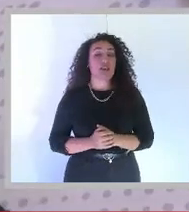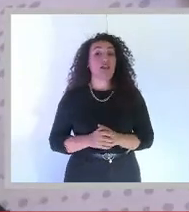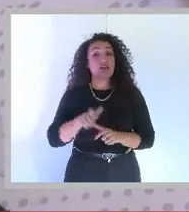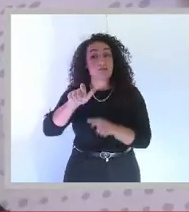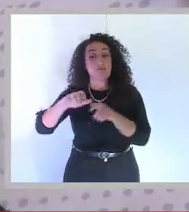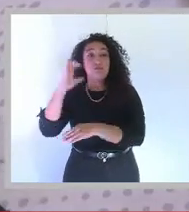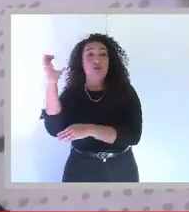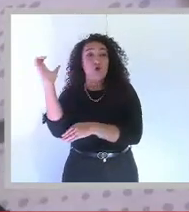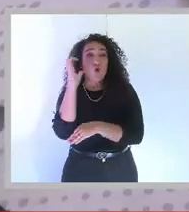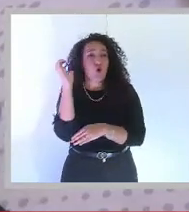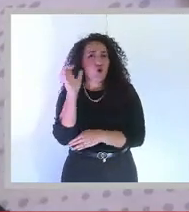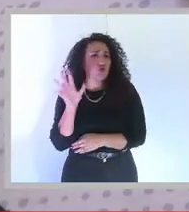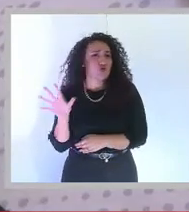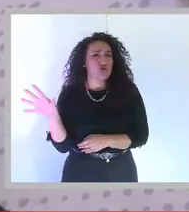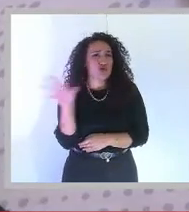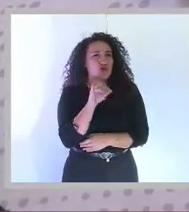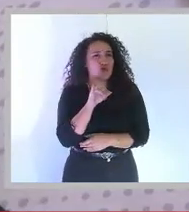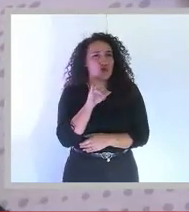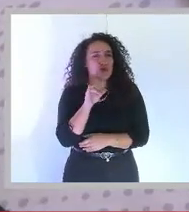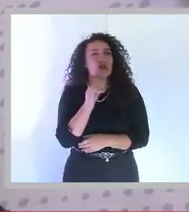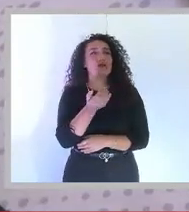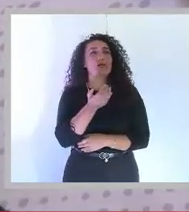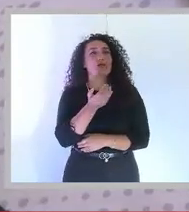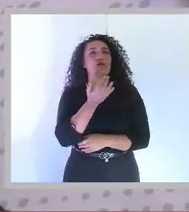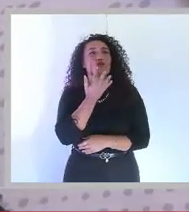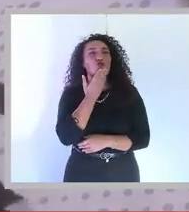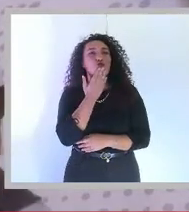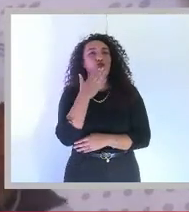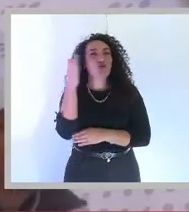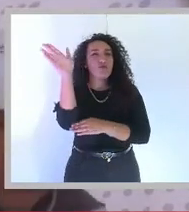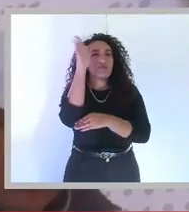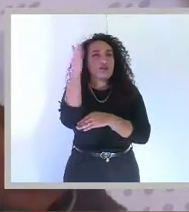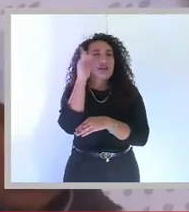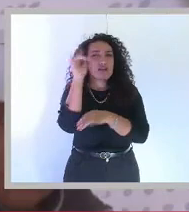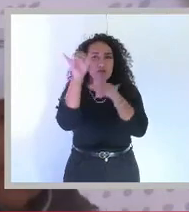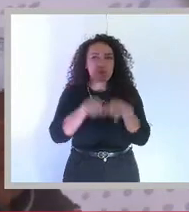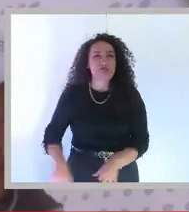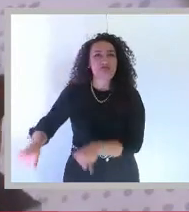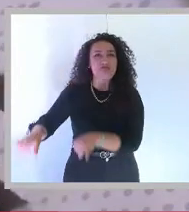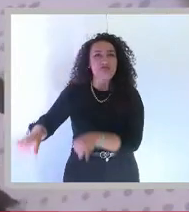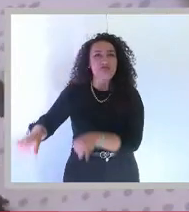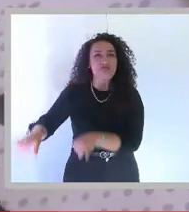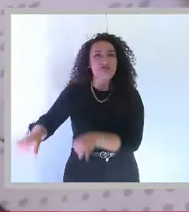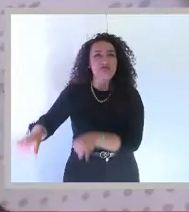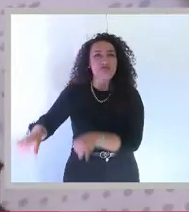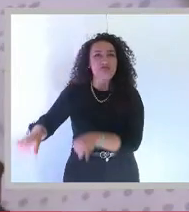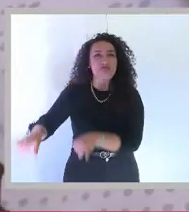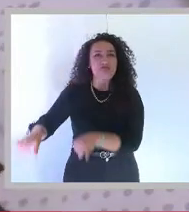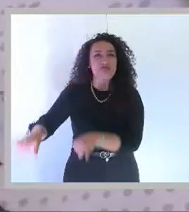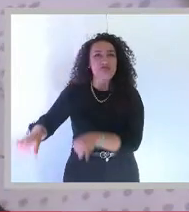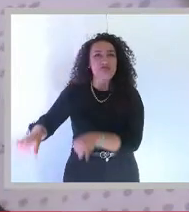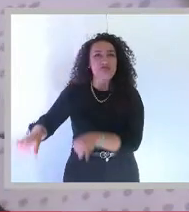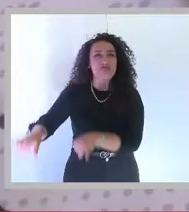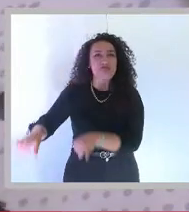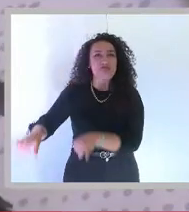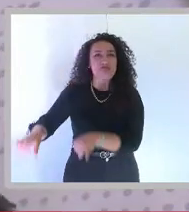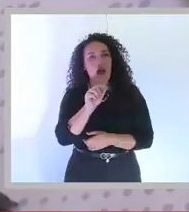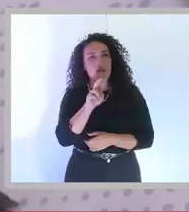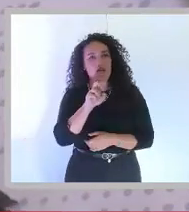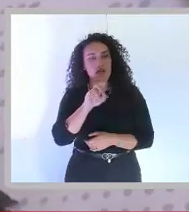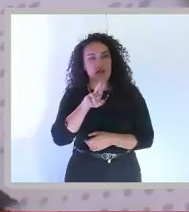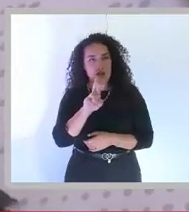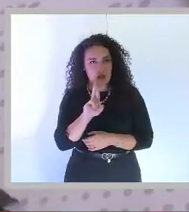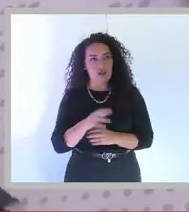colombianos, todos somos una misma bandera. Aquí está el padre Javier Giraldo también. Pero como vamos